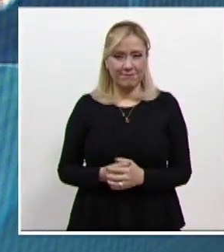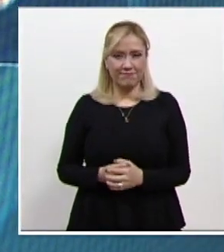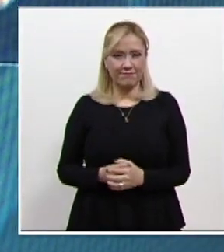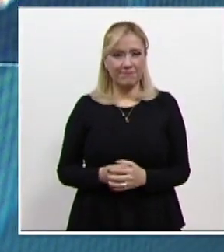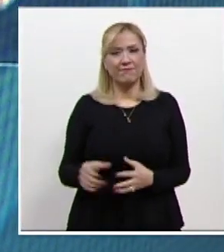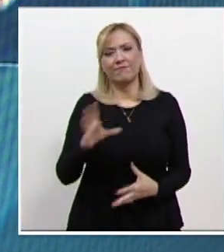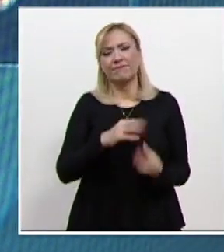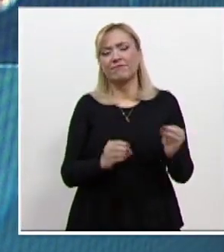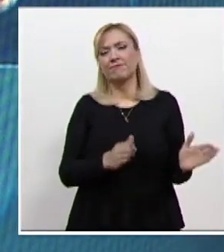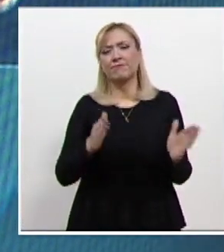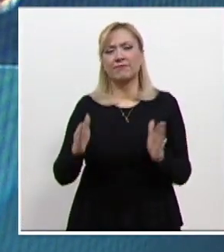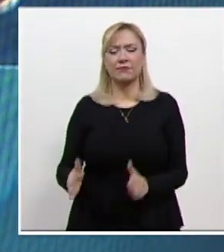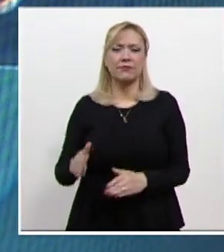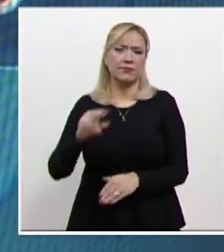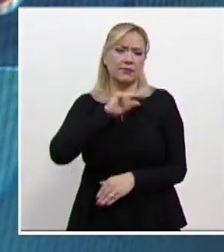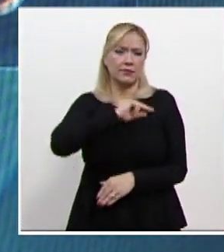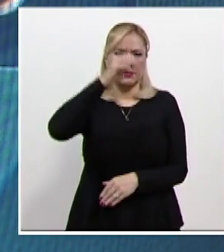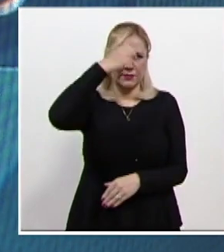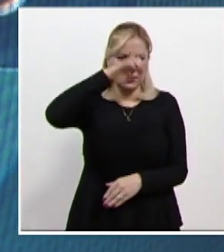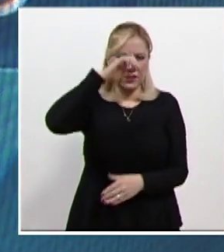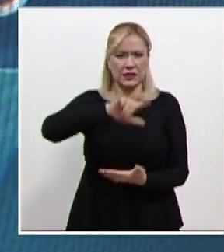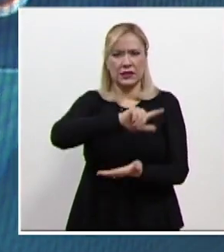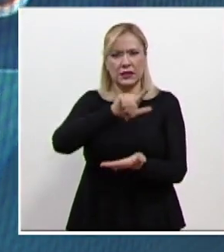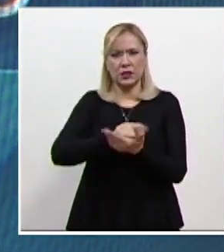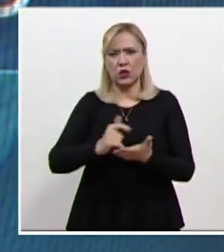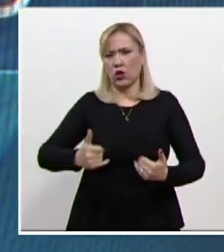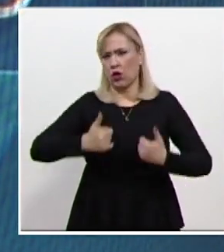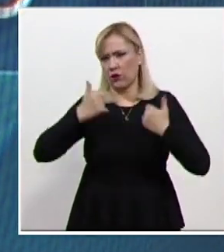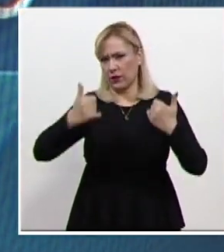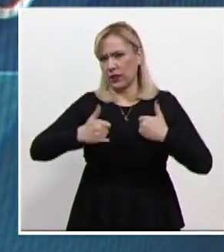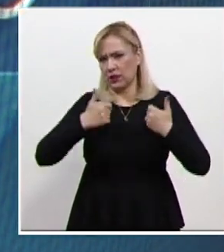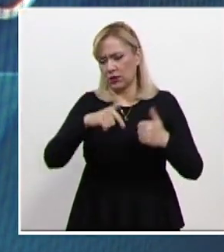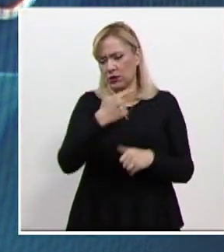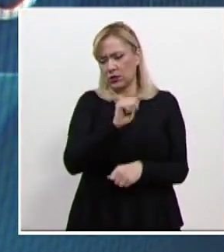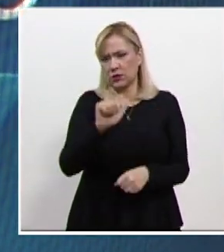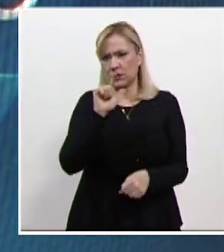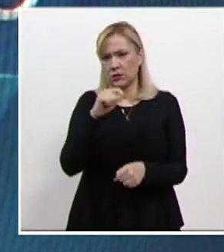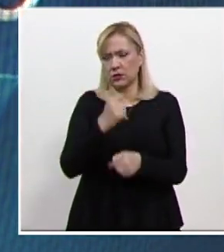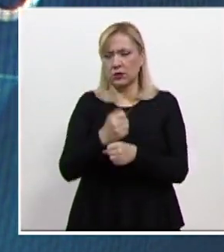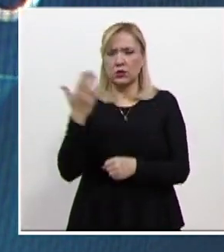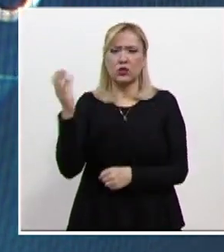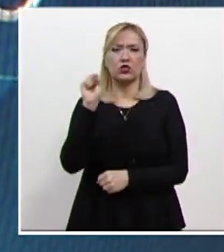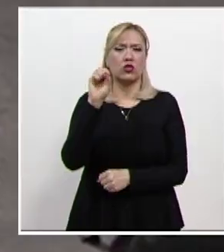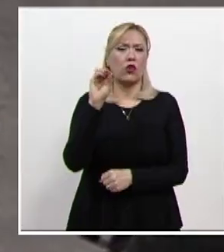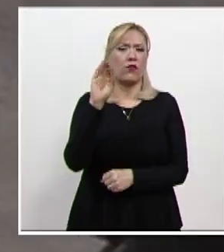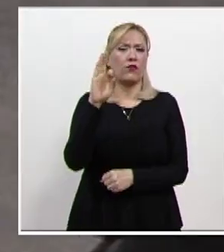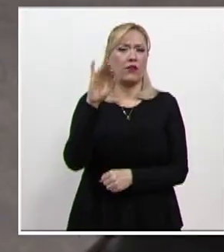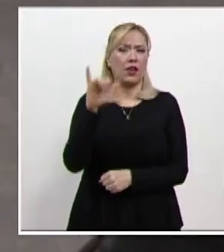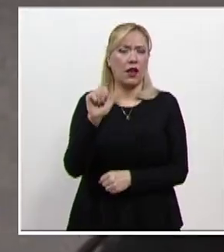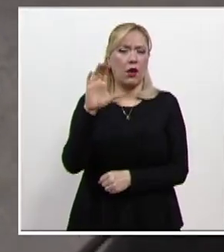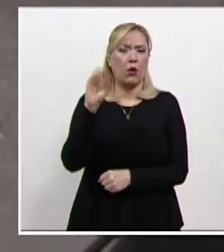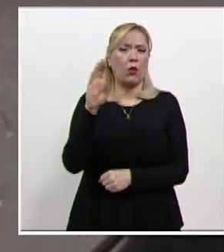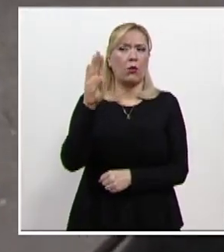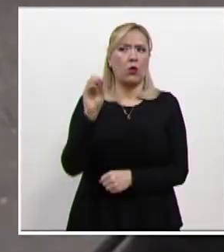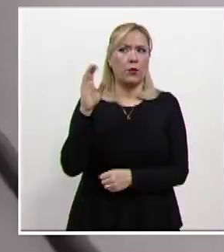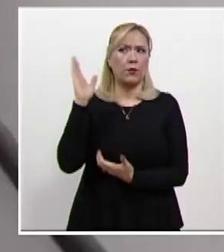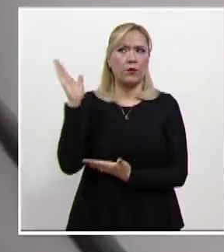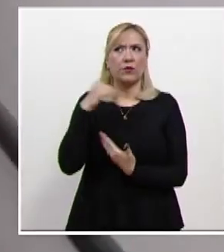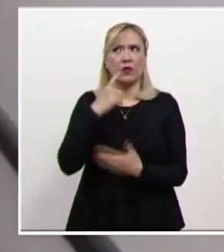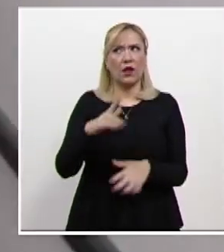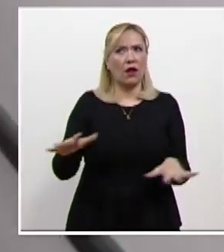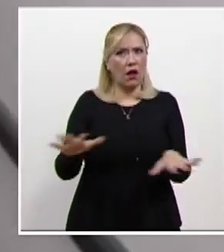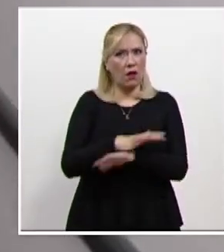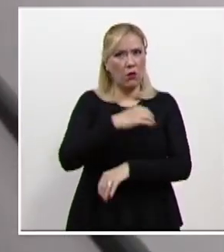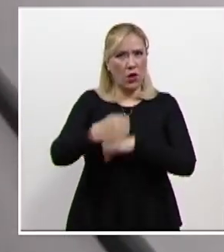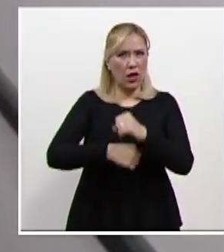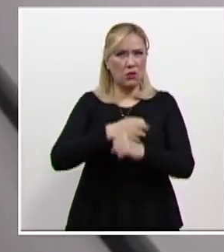En otros temas, para el especialista en justicia para adolescentes Sofía Cobo, no se justifica que se pretenda modificar la edad penal como medida